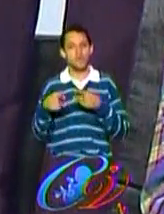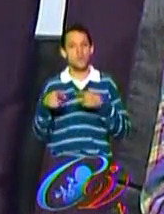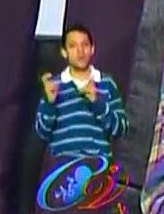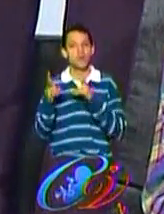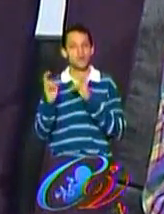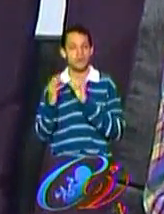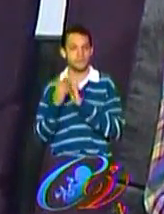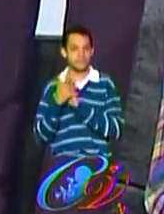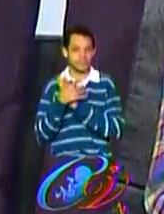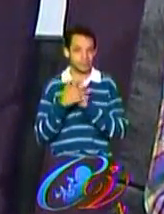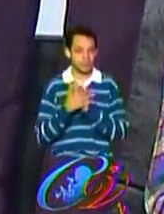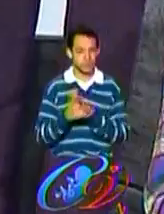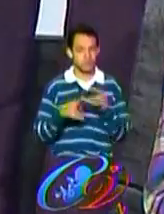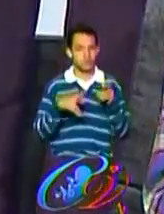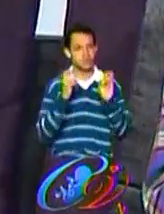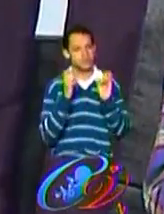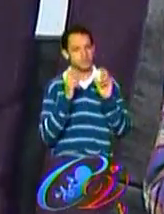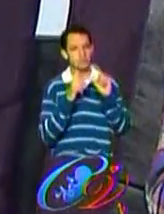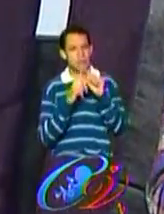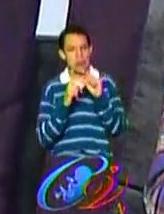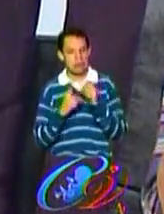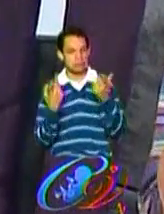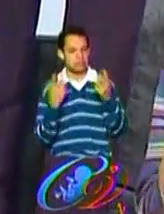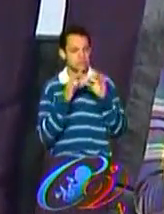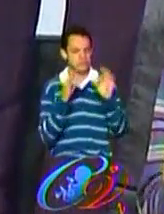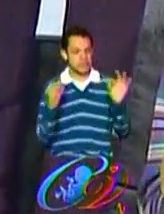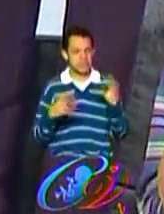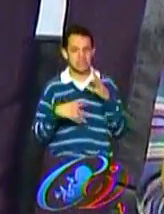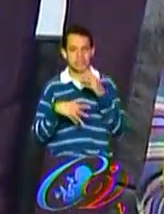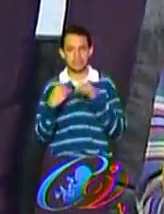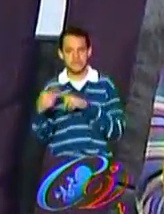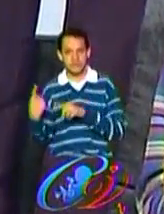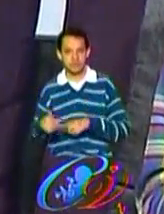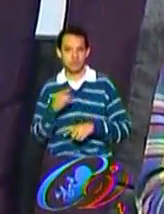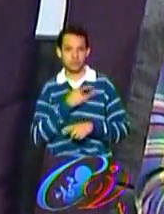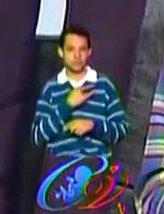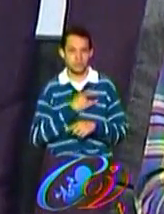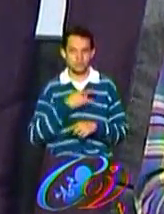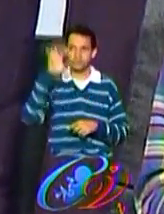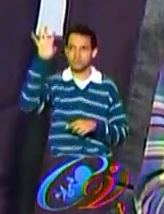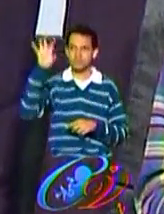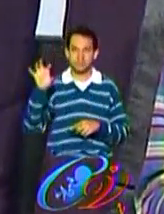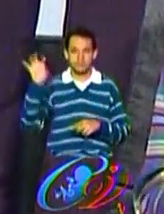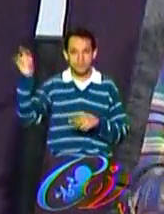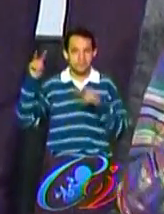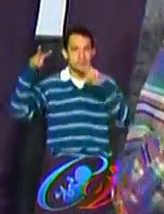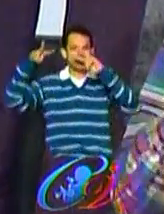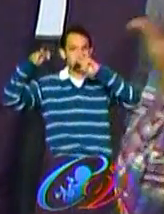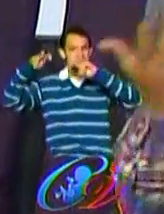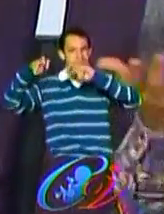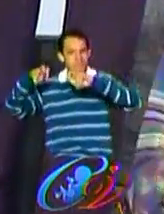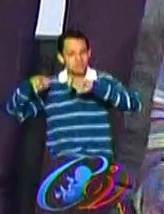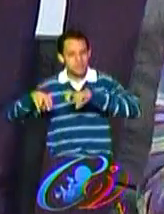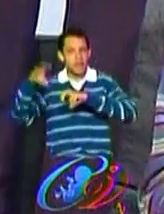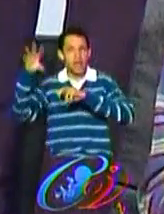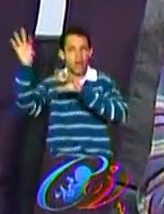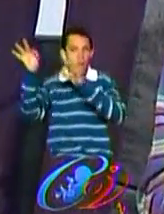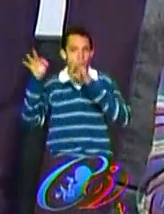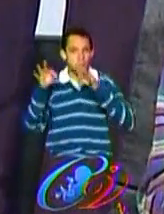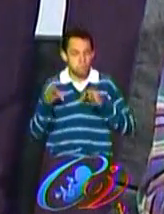cabo en diferentes países y en diferentes universidades y nos demos cuenta que hay muchas